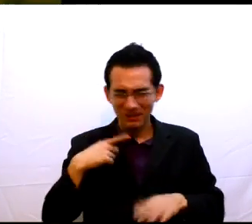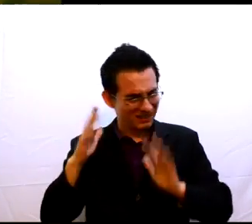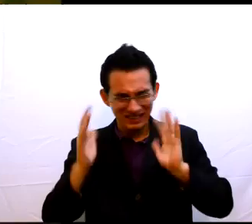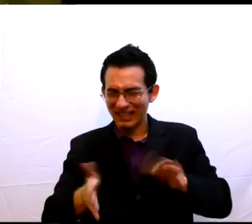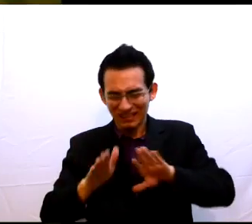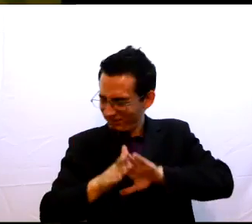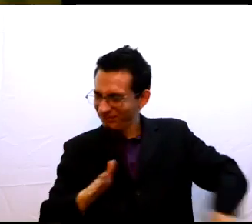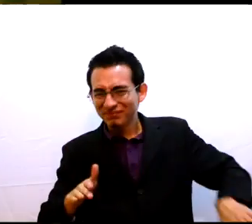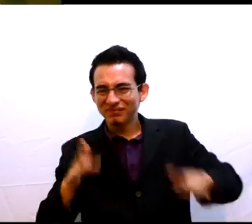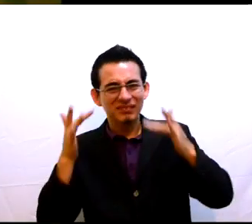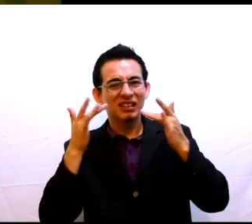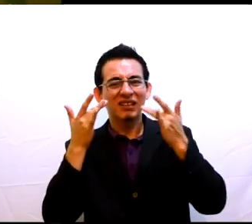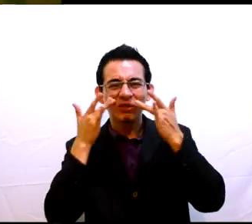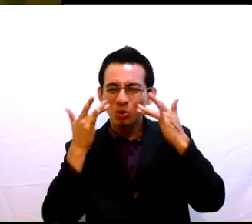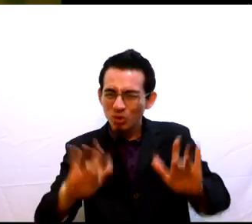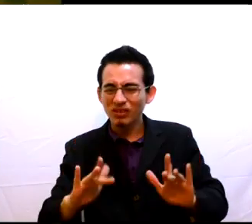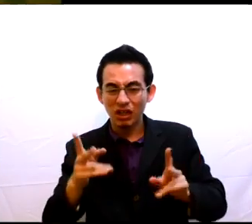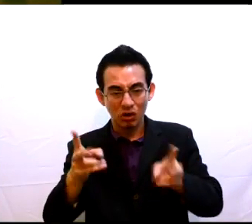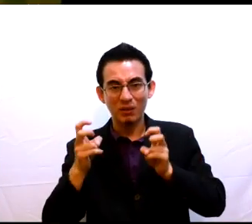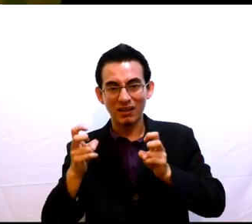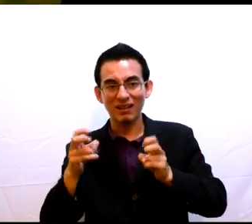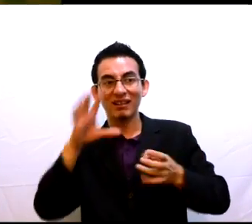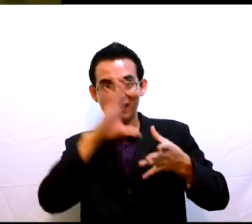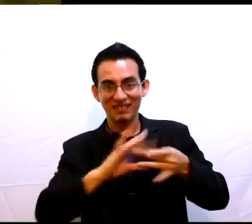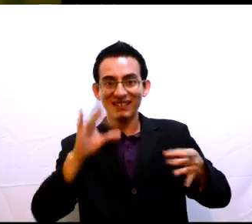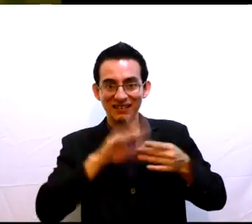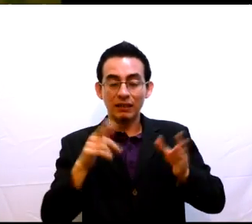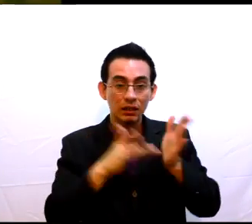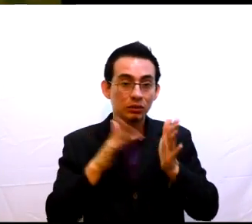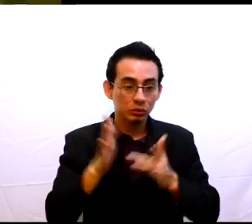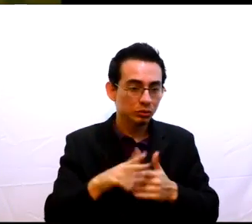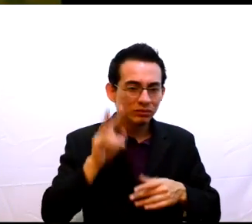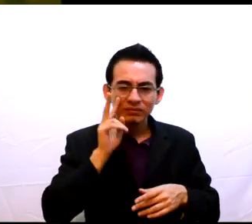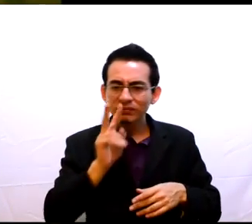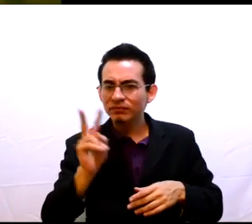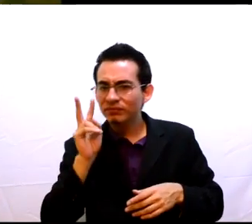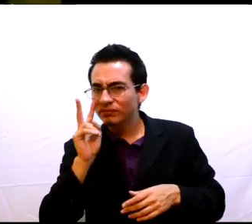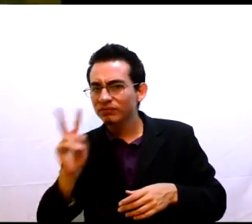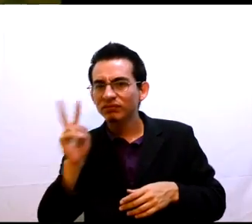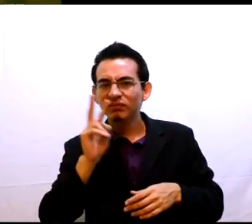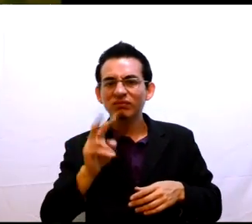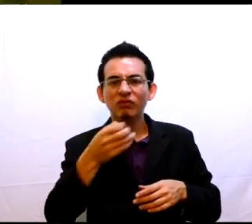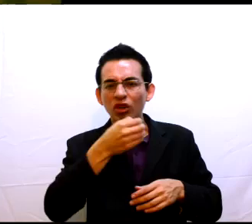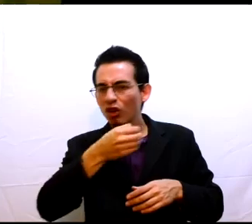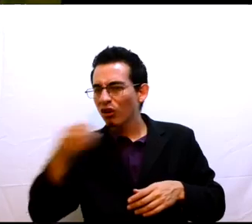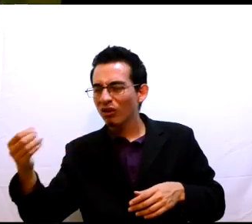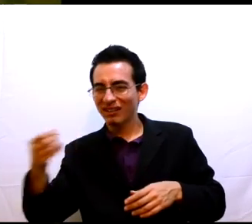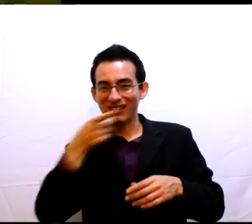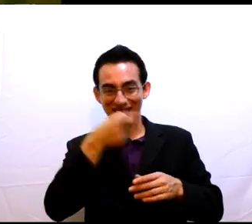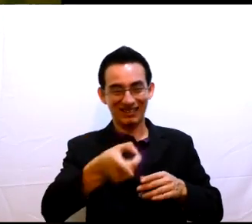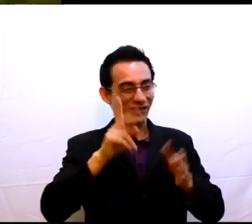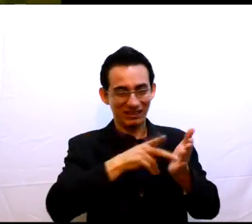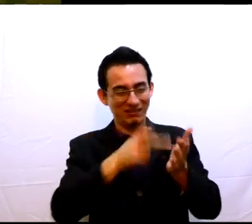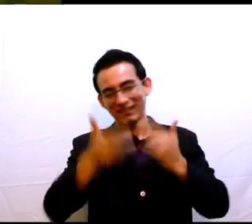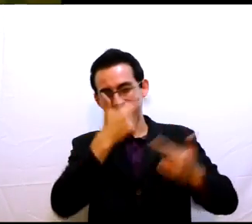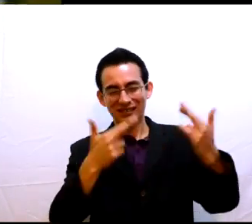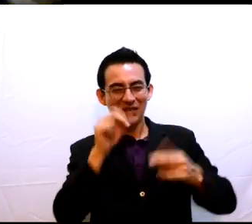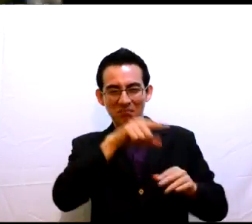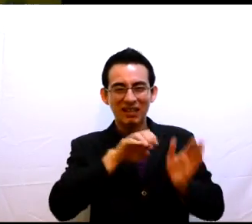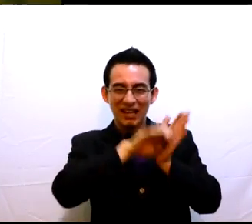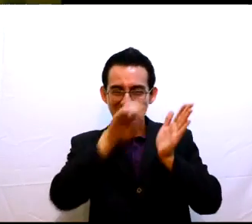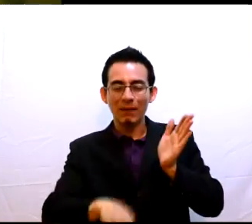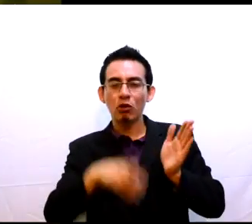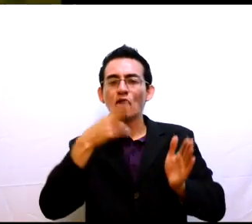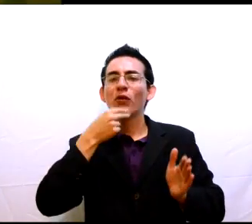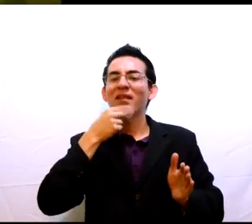fíjense aquí está ya poniendo todo en orden que hizo el mayordomo infiel en